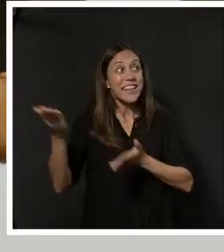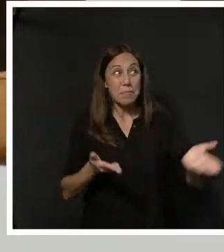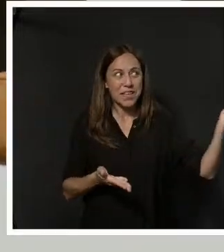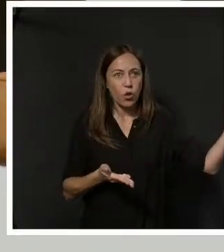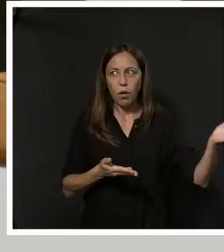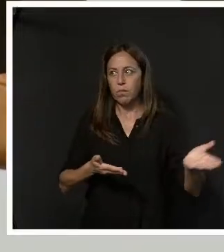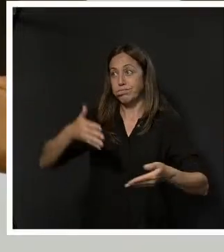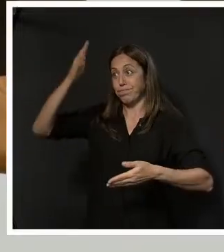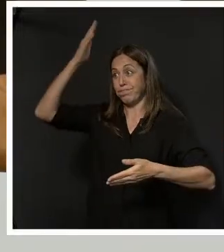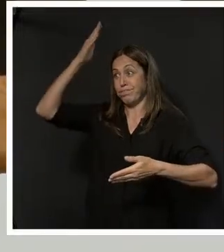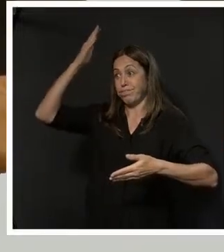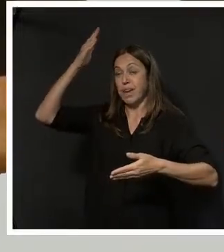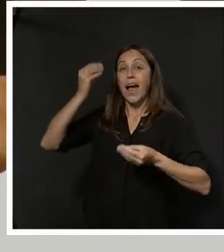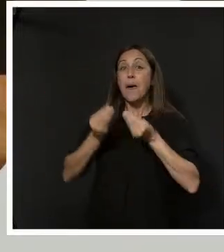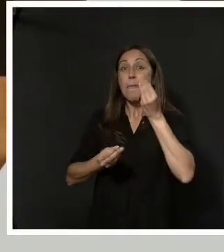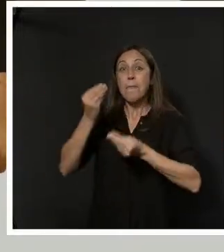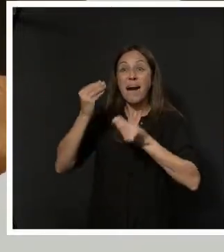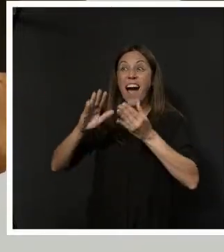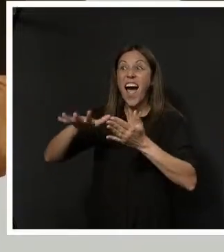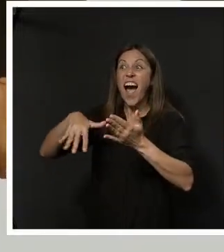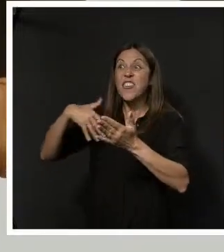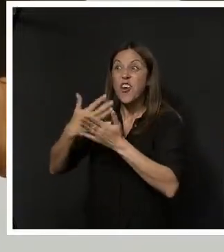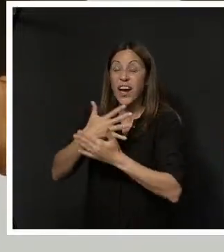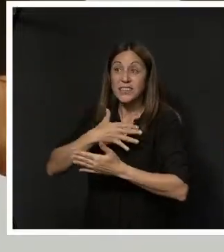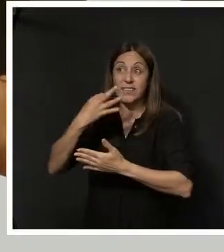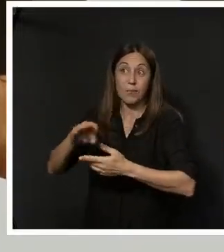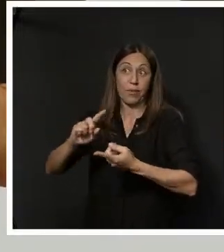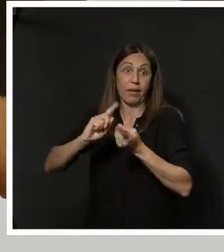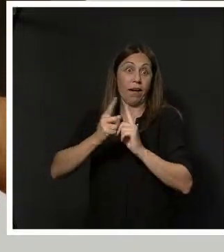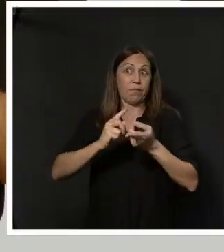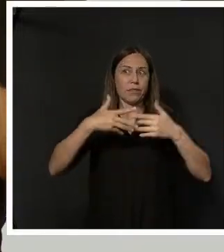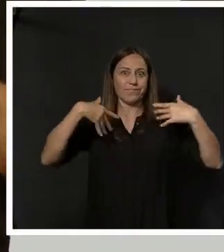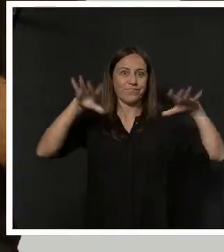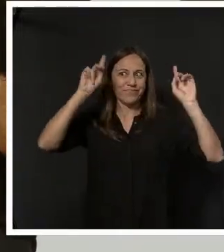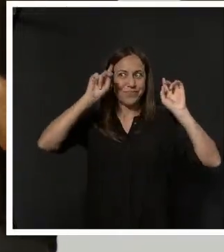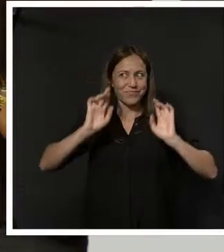pueden pasar muchas cosas ten cuidado no deberías retrasarme